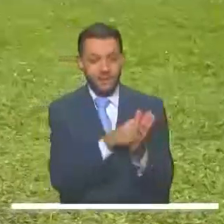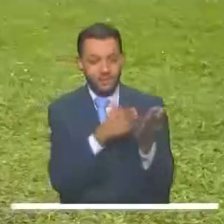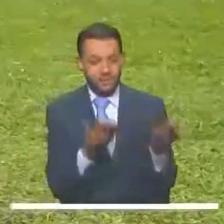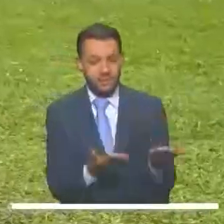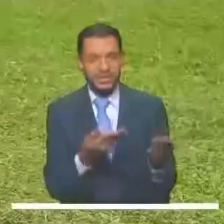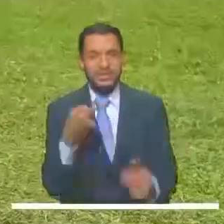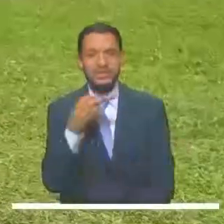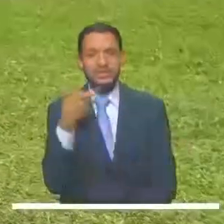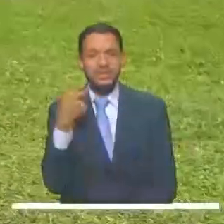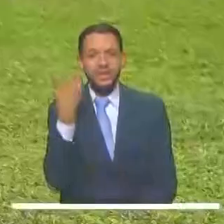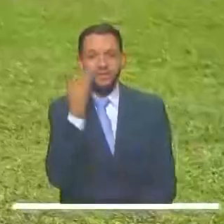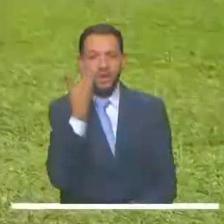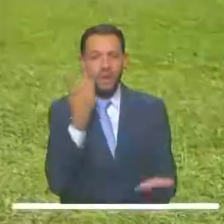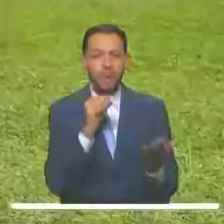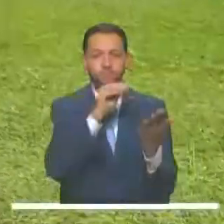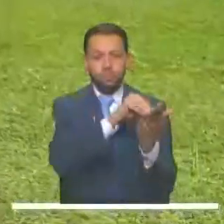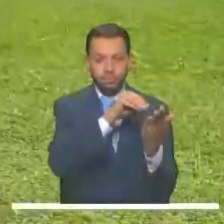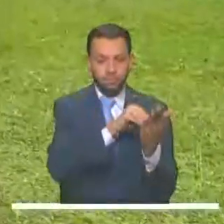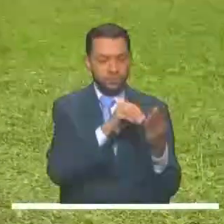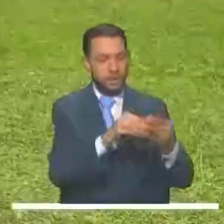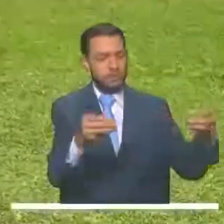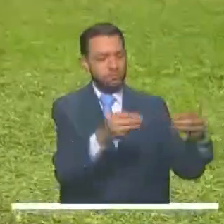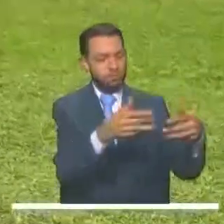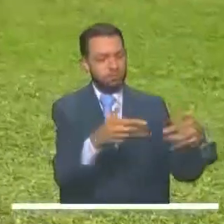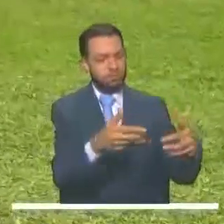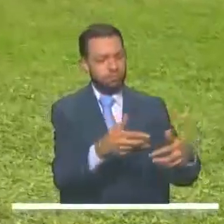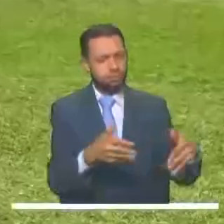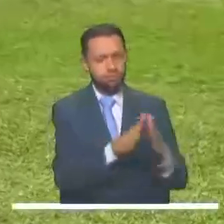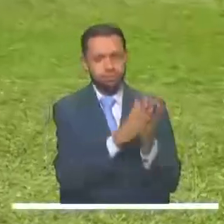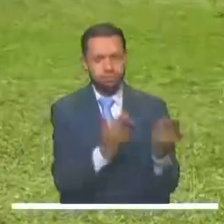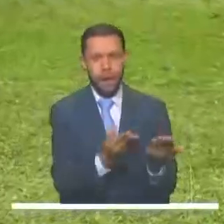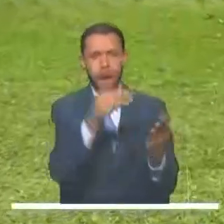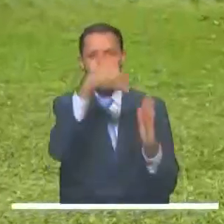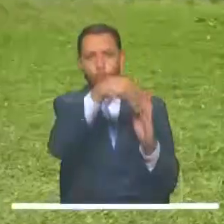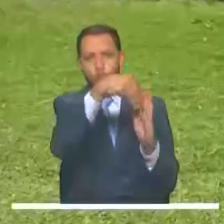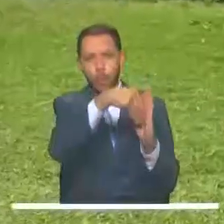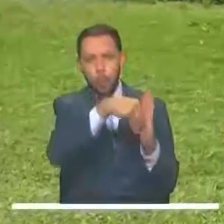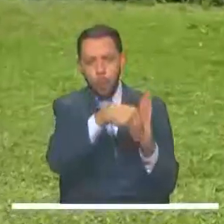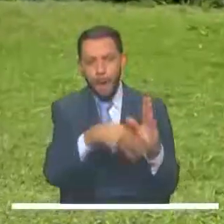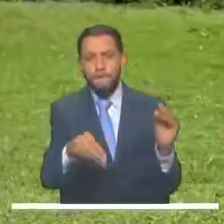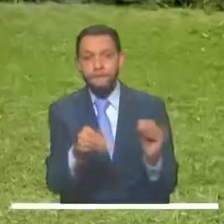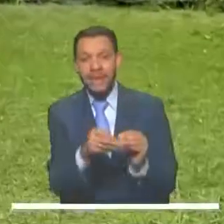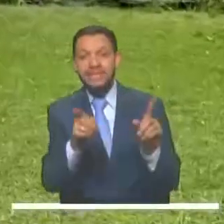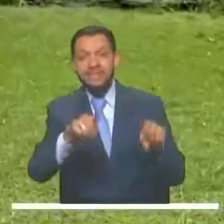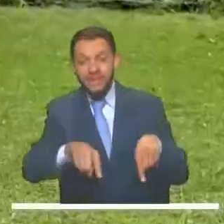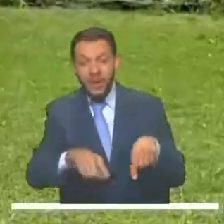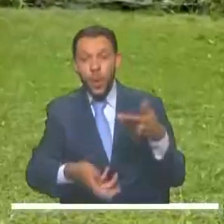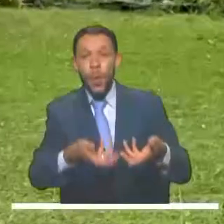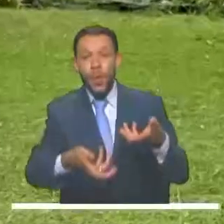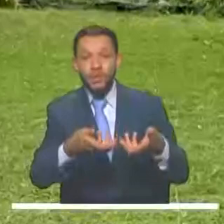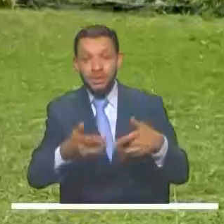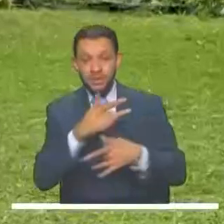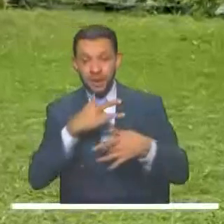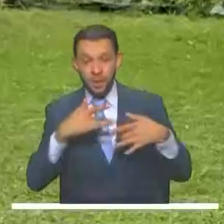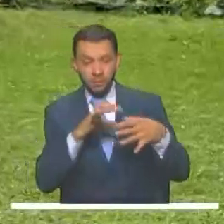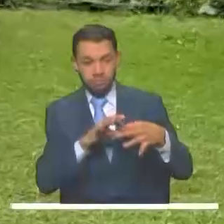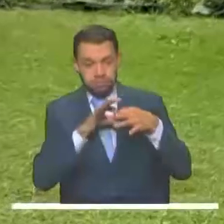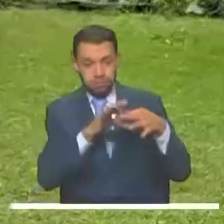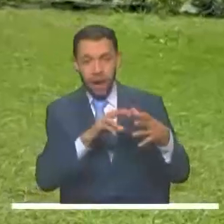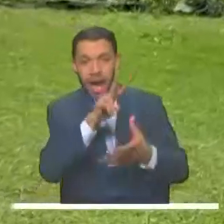100 enfermedades más frecuentes dos libros en 1 a 100 enfermedades cómo hacer de la cocina una farmacia